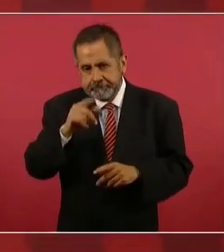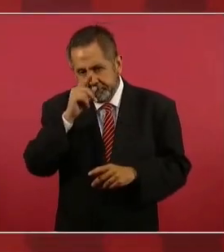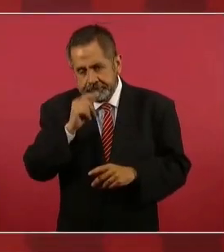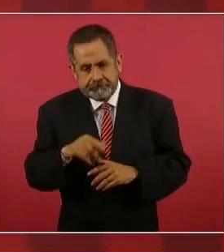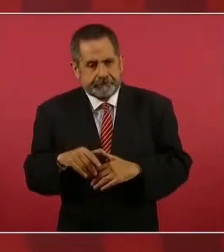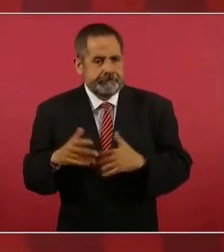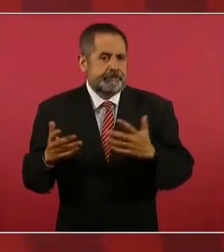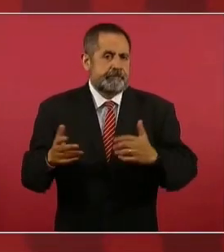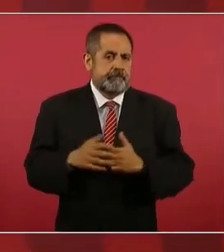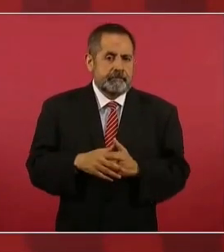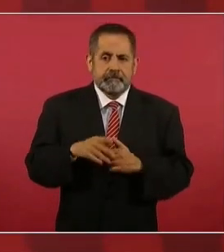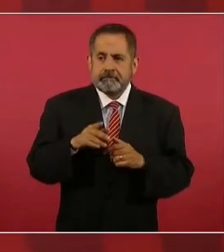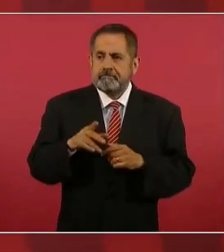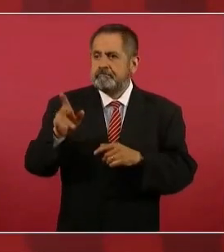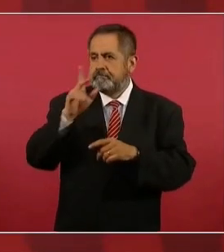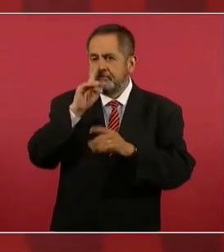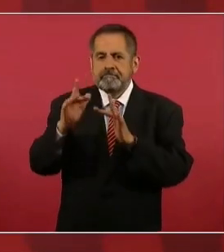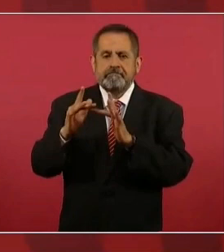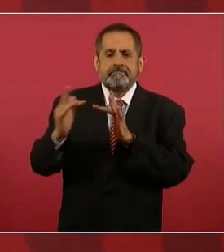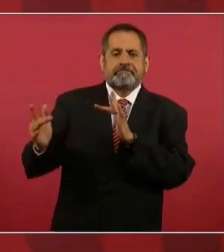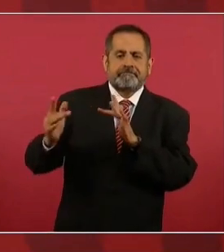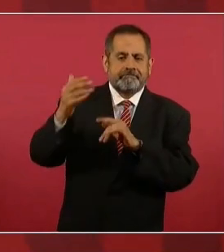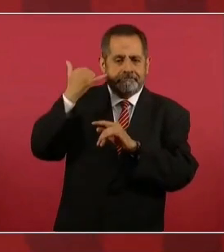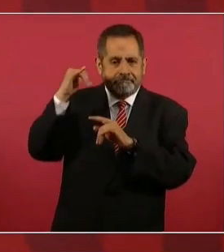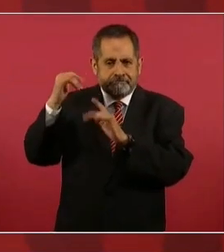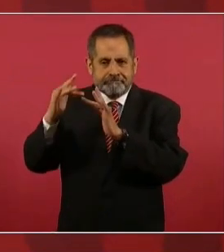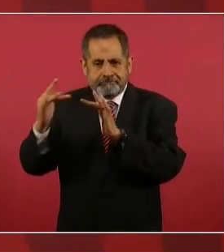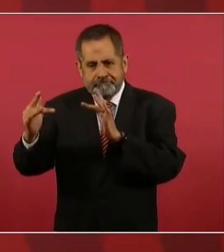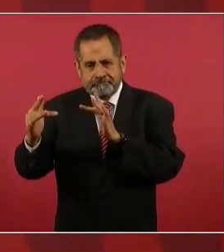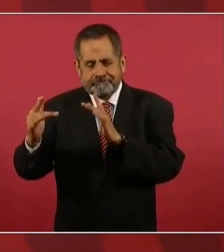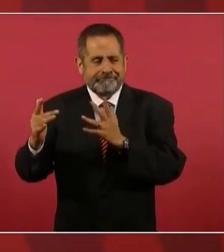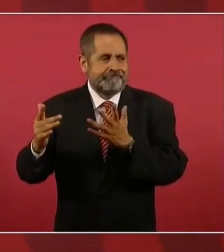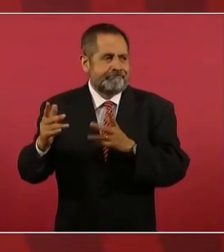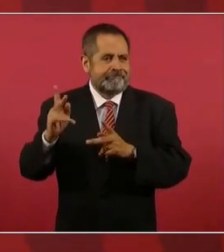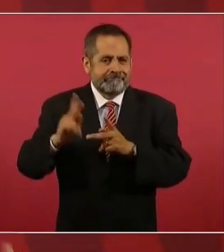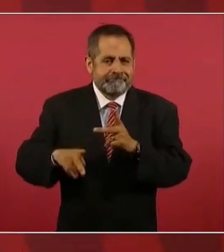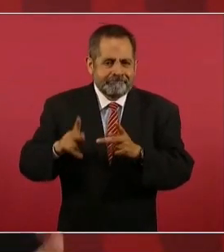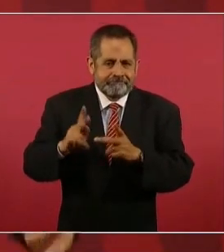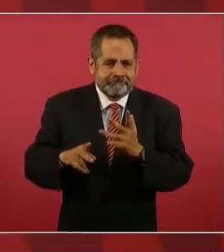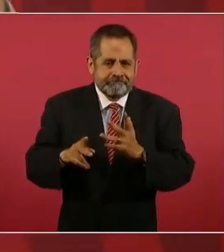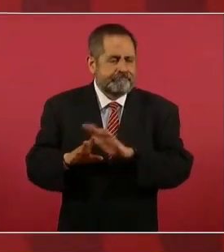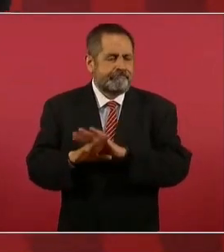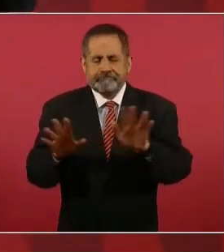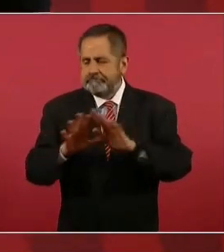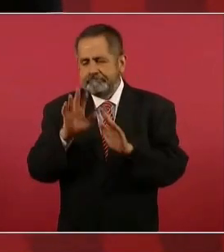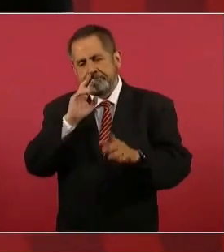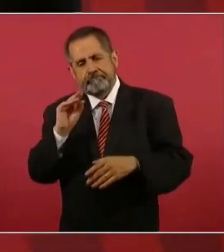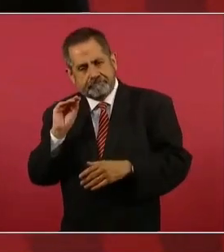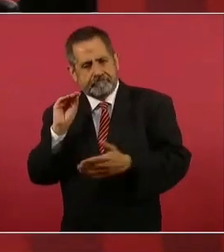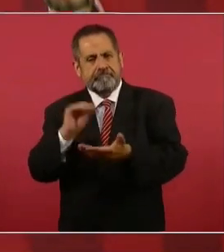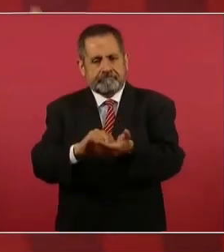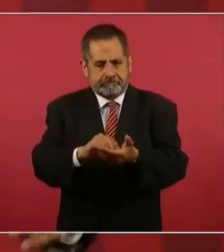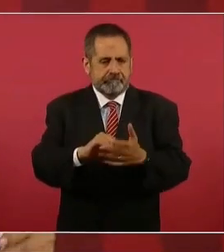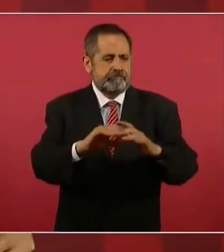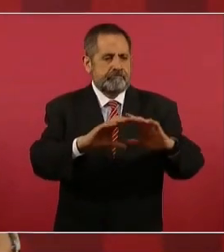el suministro a la península. Entonces, por eso lo del gasoducto y poner las